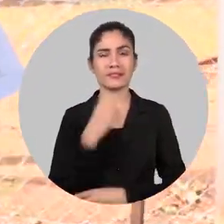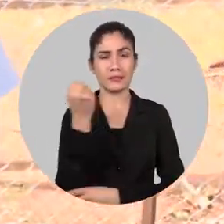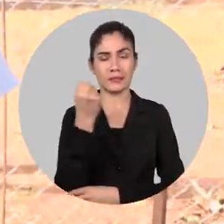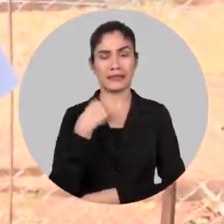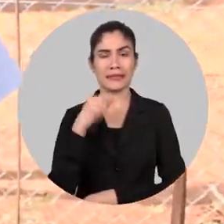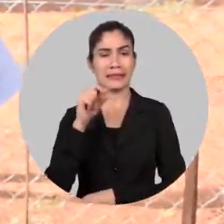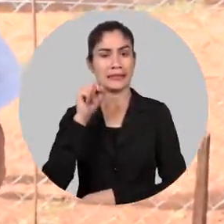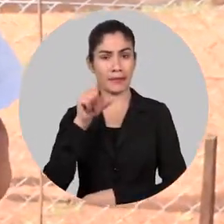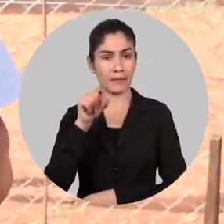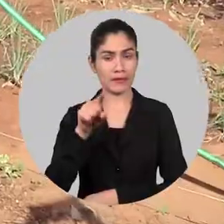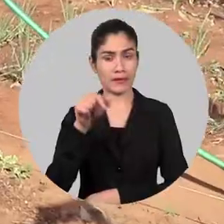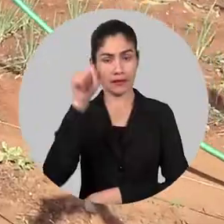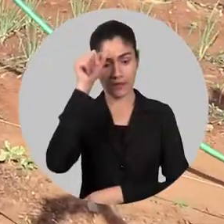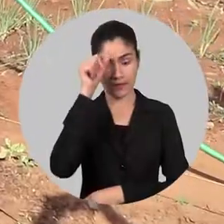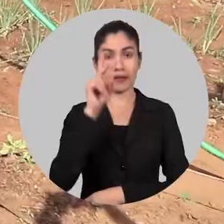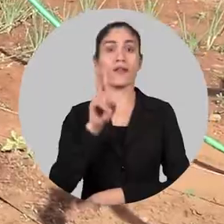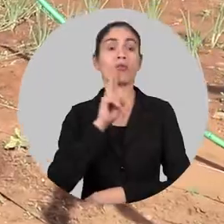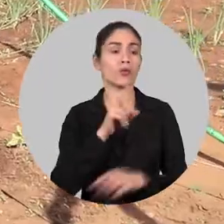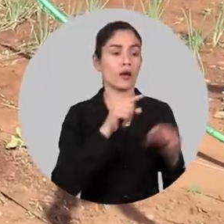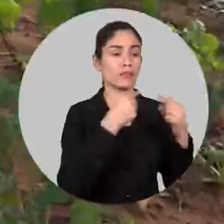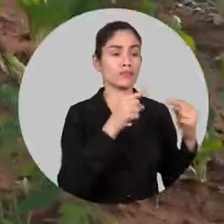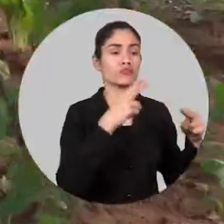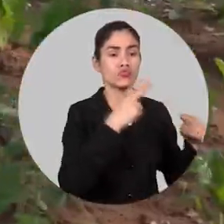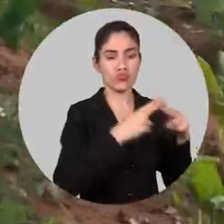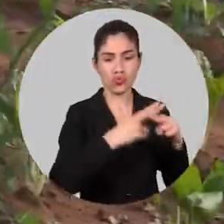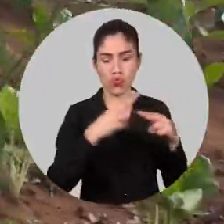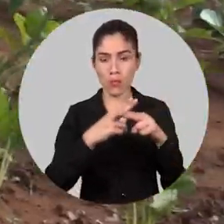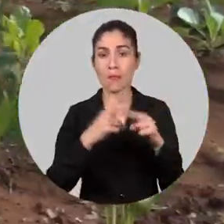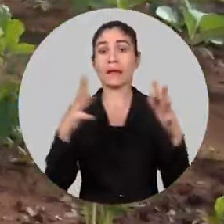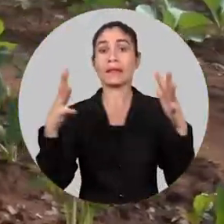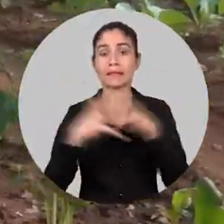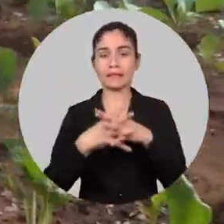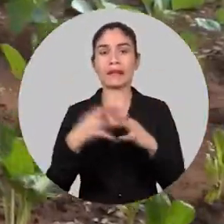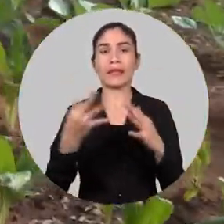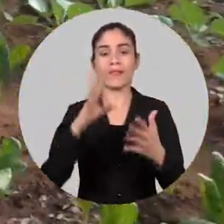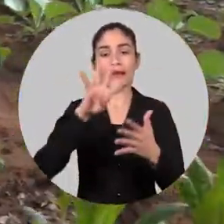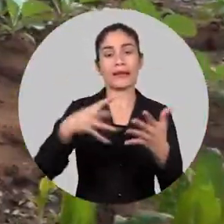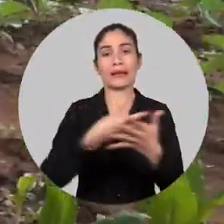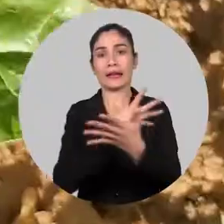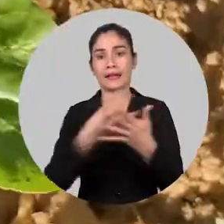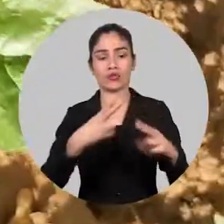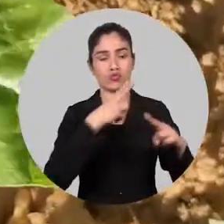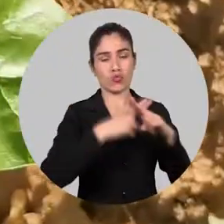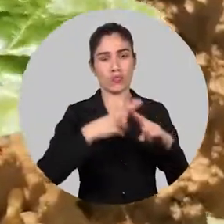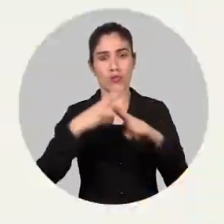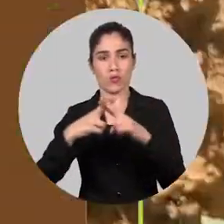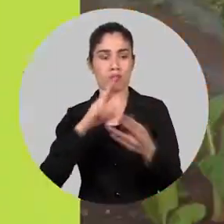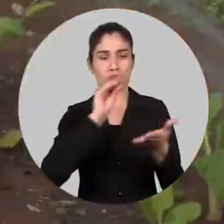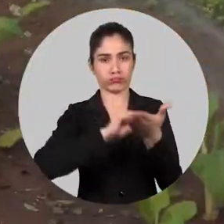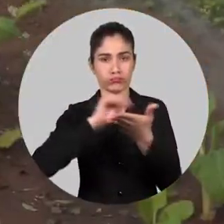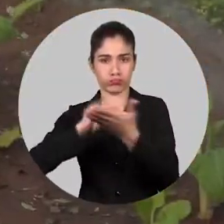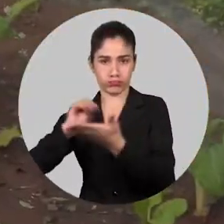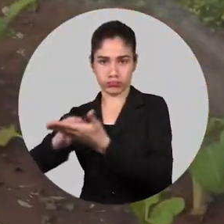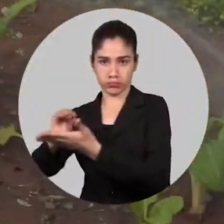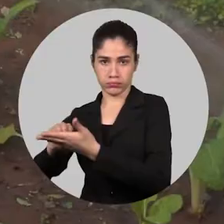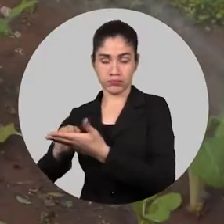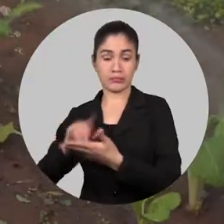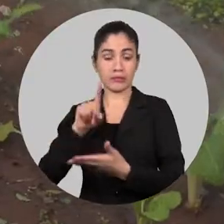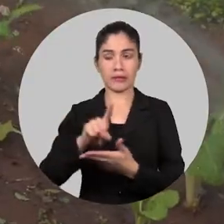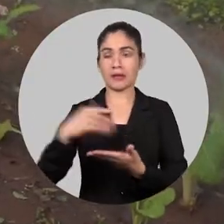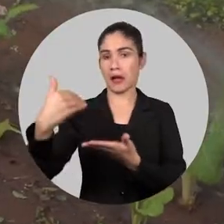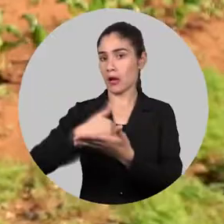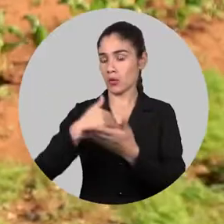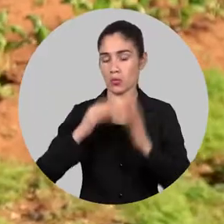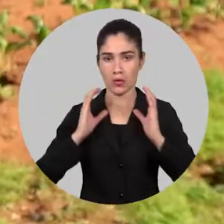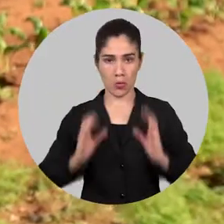Aplicase a ver que cada especie en ambojera, ¿no? Calendarización de siembra se dice. O un